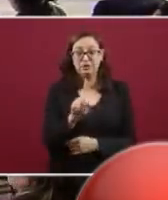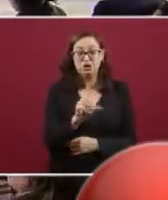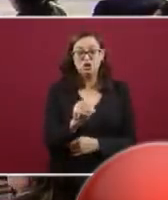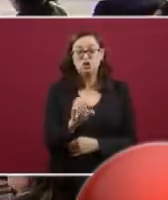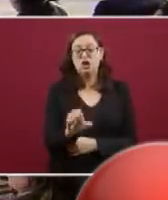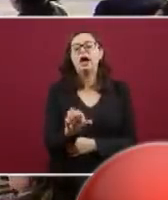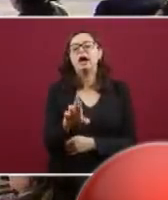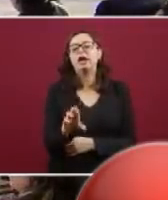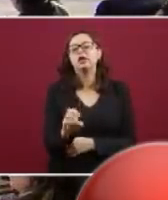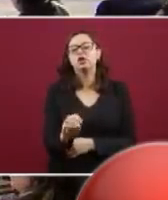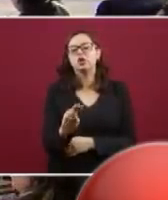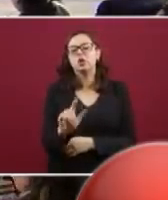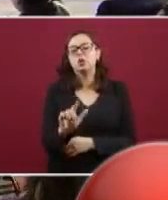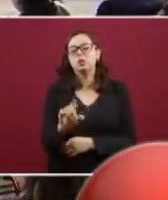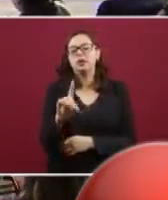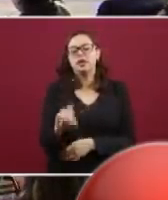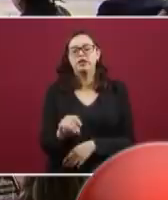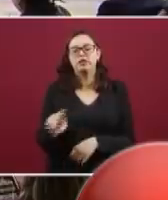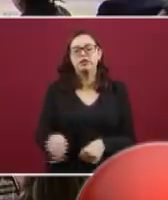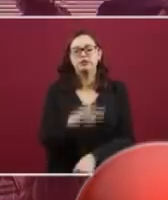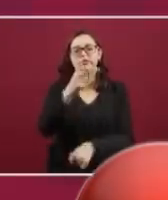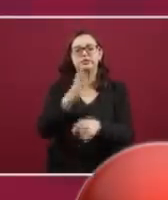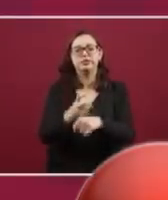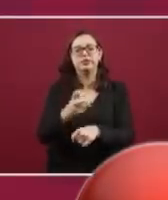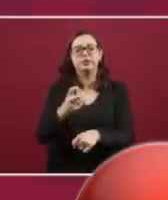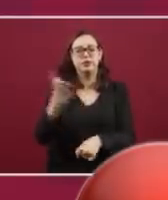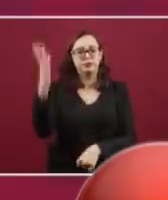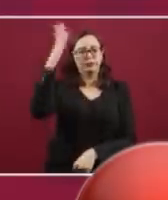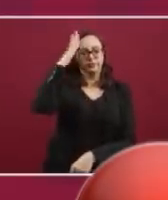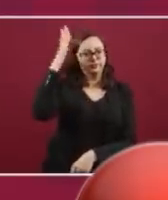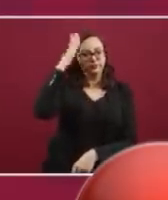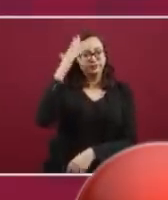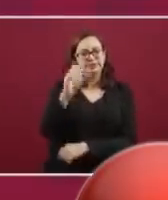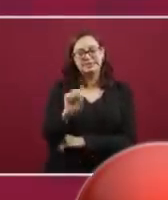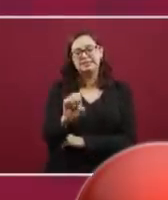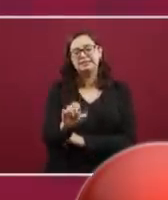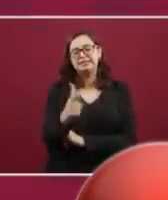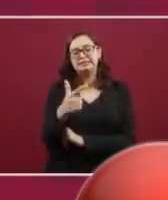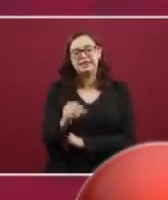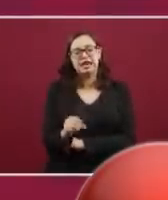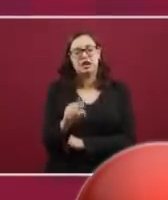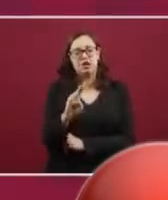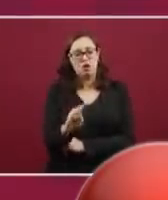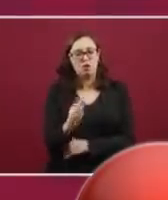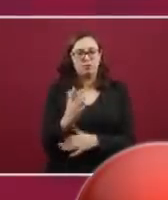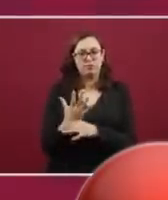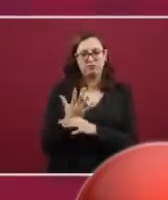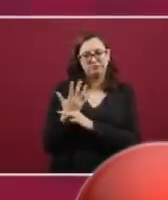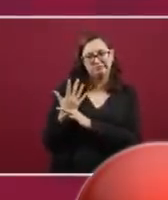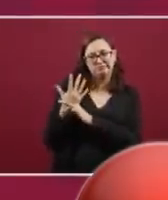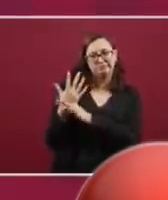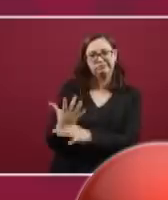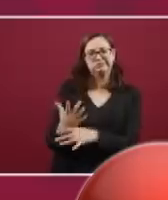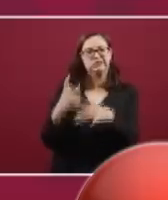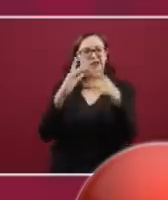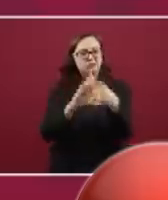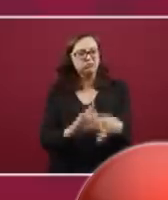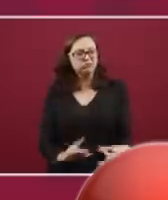Robledo, subsecretario de Gobernación, que les explique